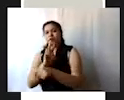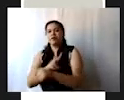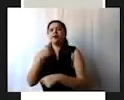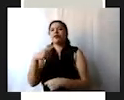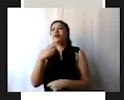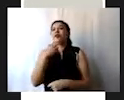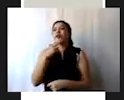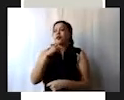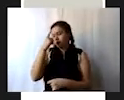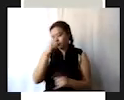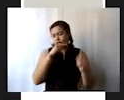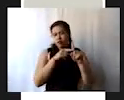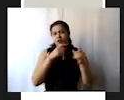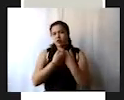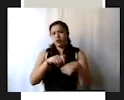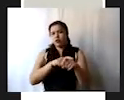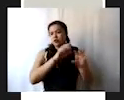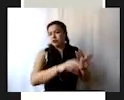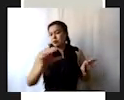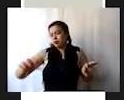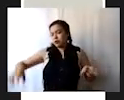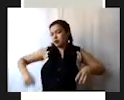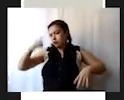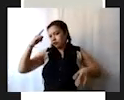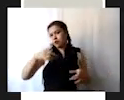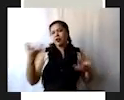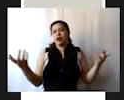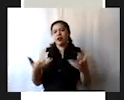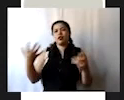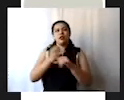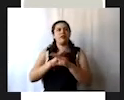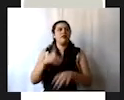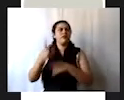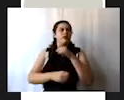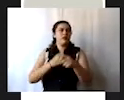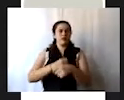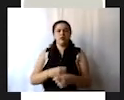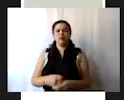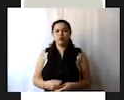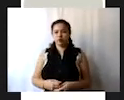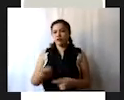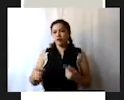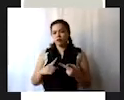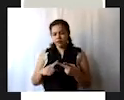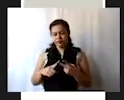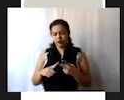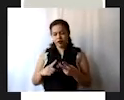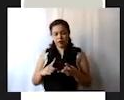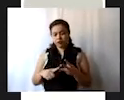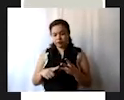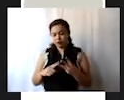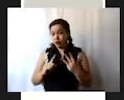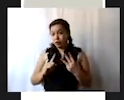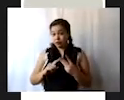los objetivos de desarrollo sostenibles a través de la elaboración de informes anuales. 3. Fortalecer